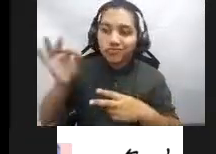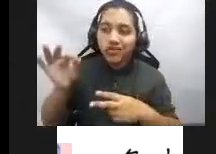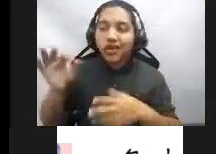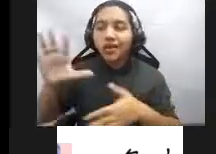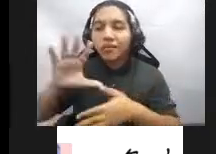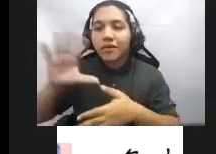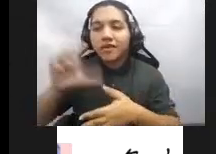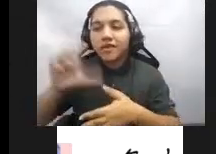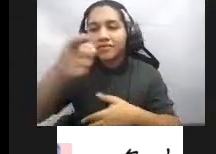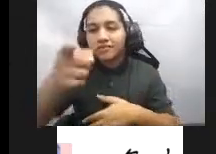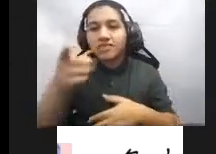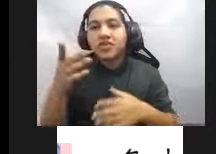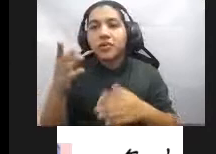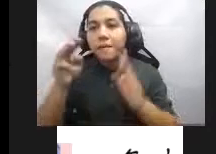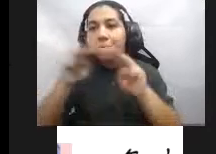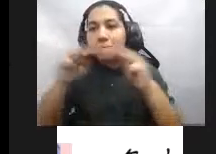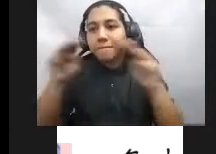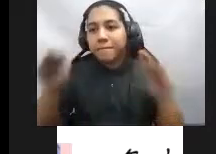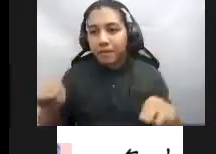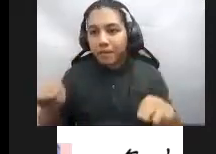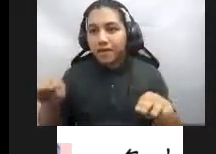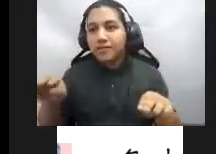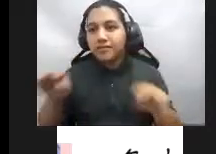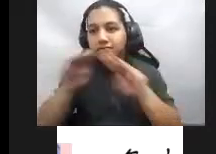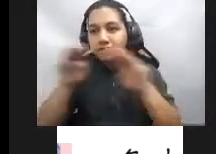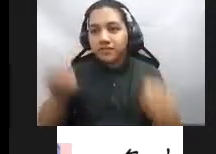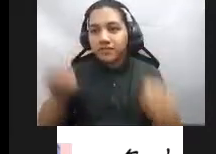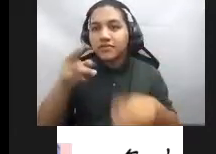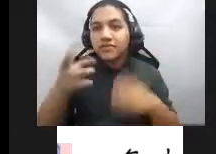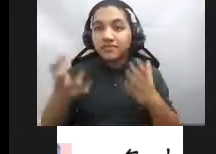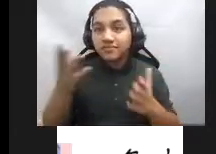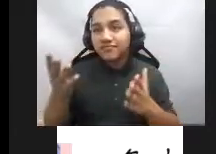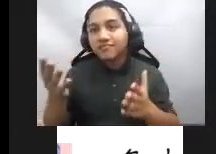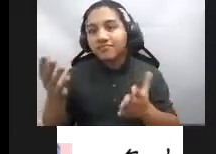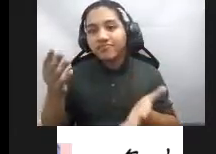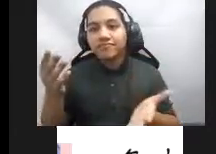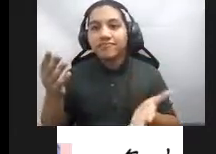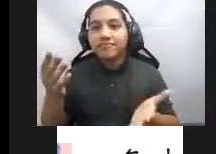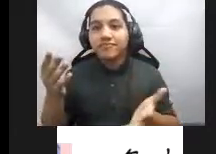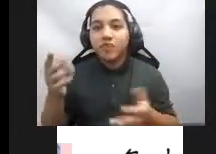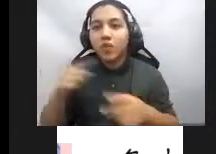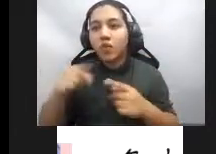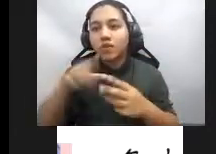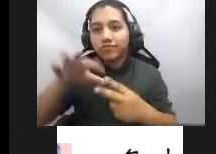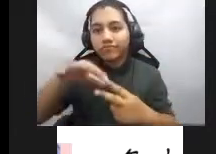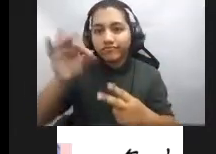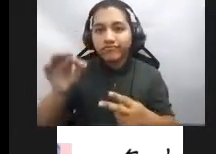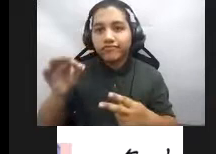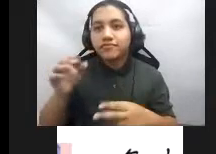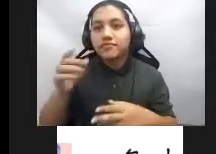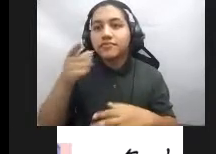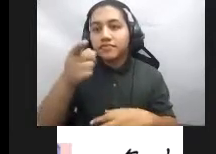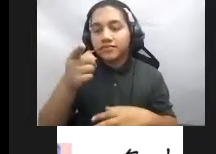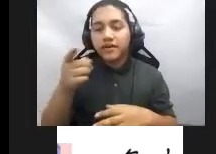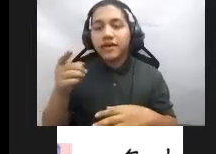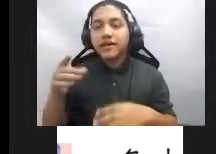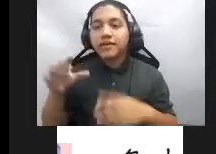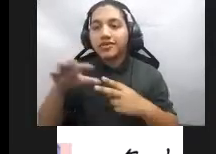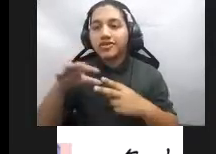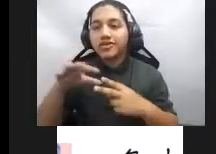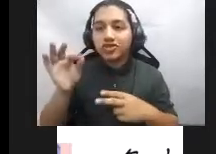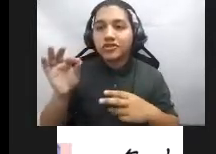que se cree que pudieron haber hecho estos descubrimientos chinos para el 1421. Inclusive